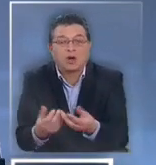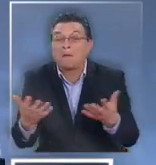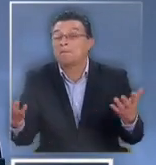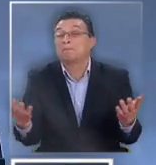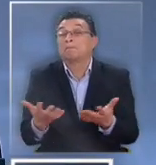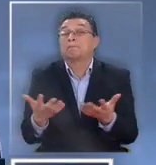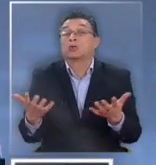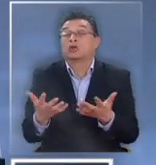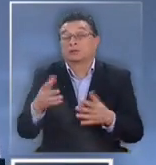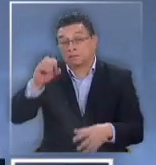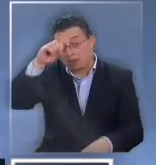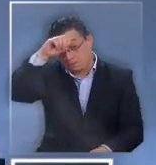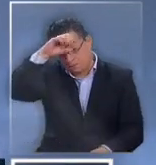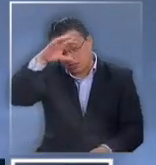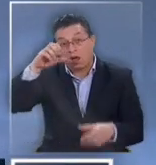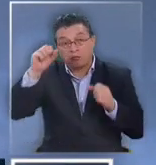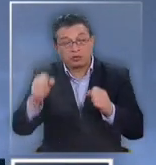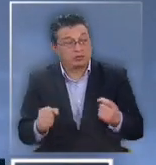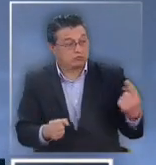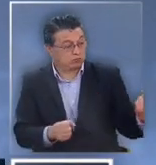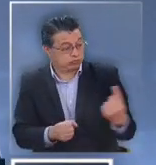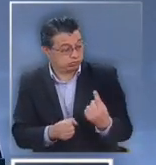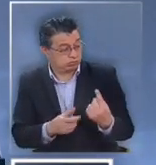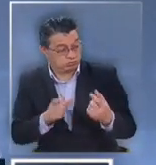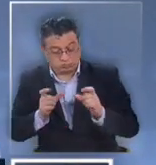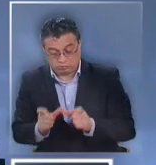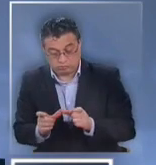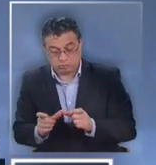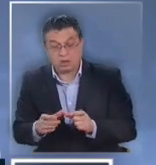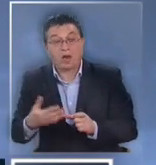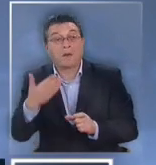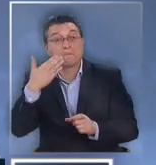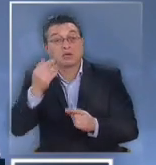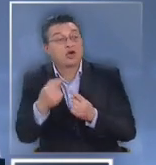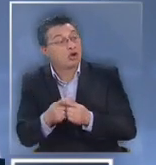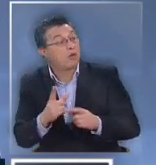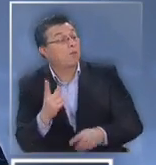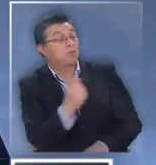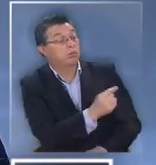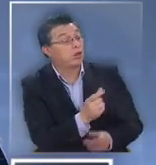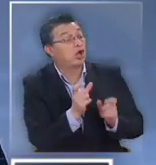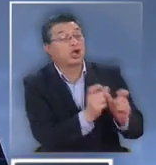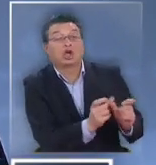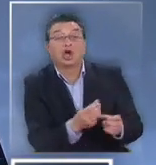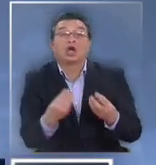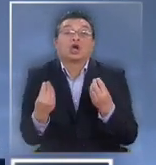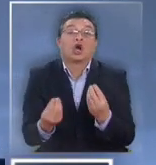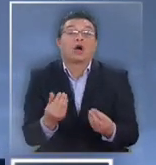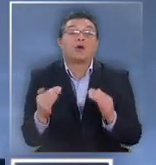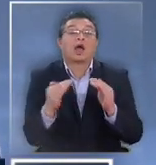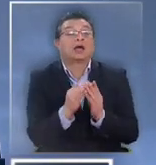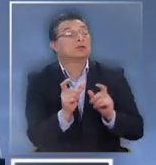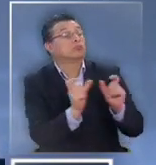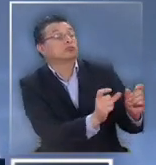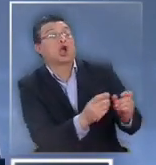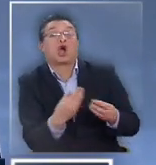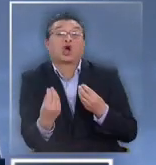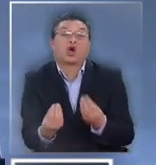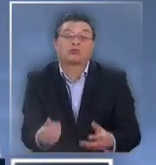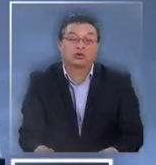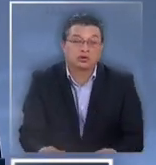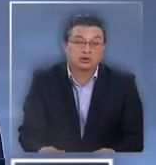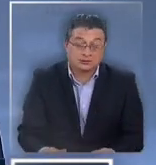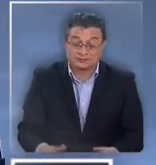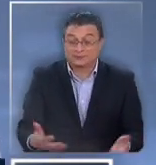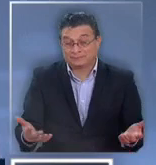mina se puede controlar cuando el personal está dentro pero no se puede controlar cuando el personal se va y está en su casa y creo